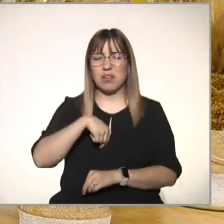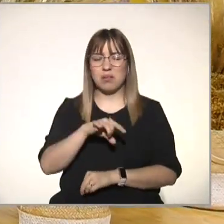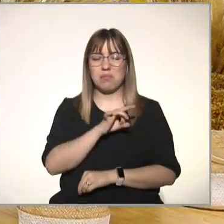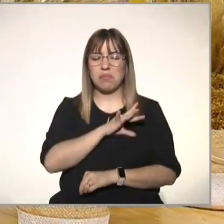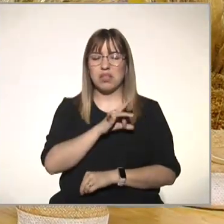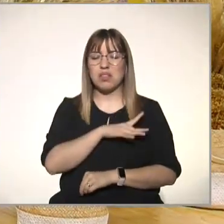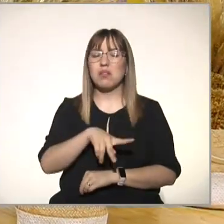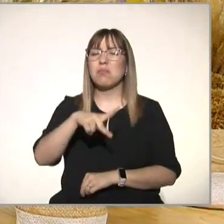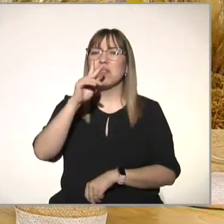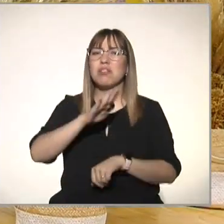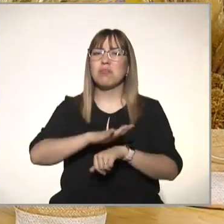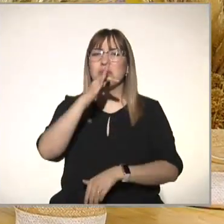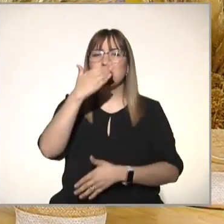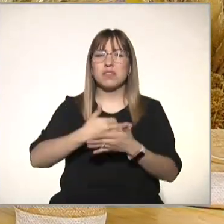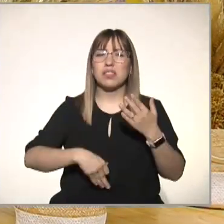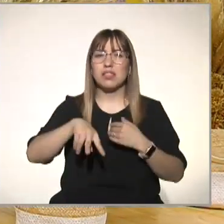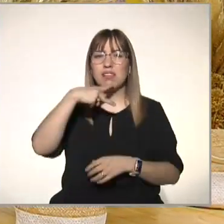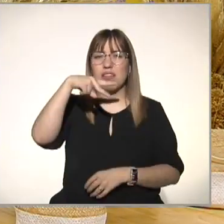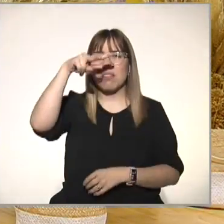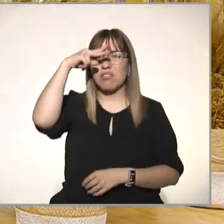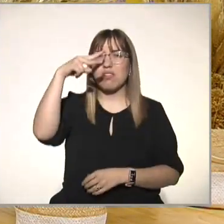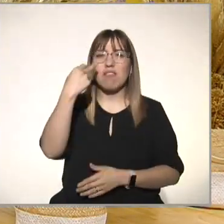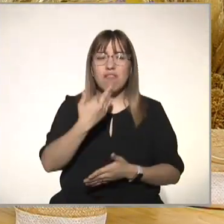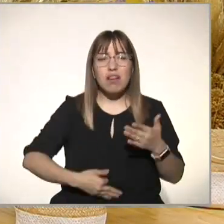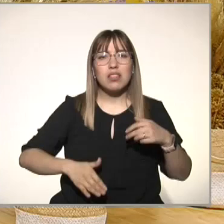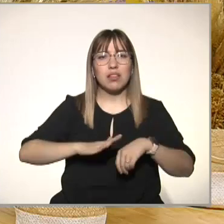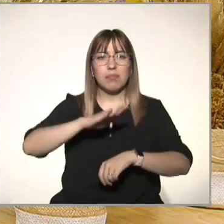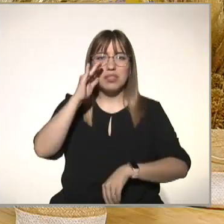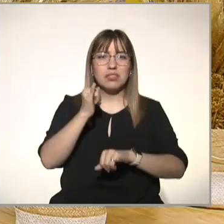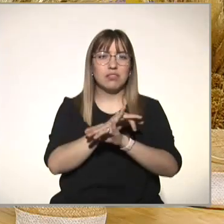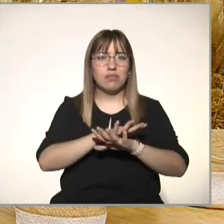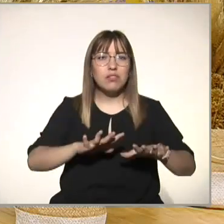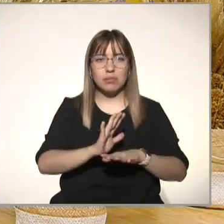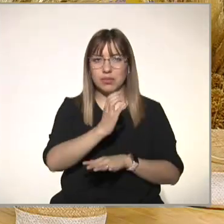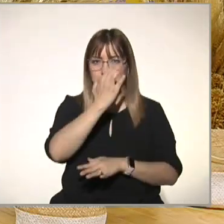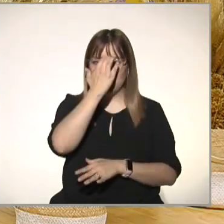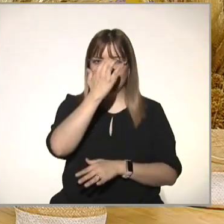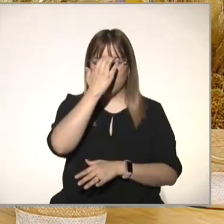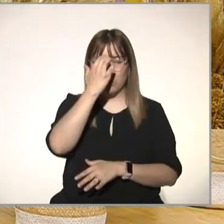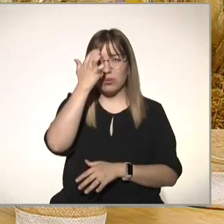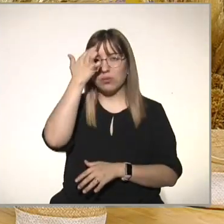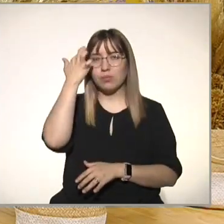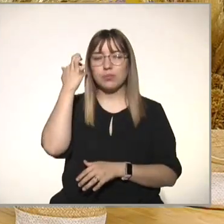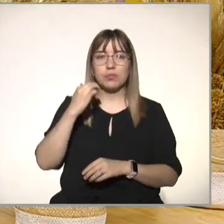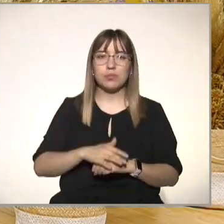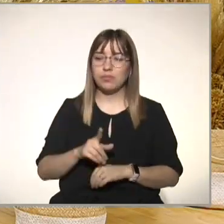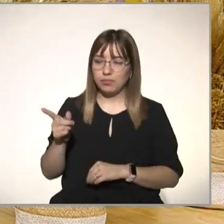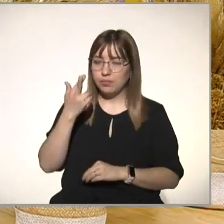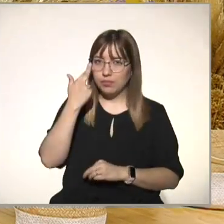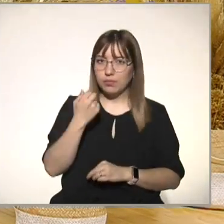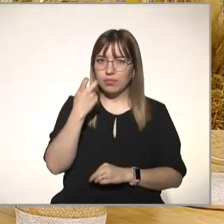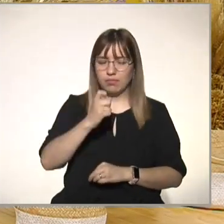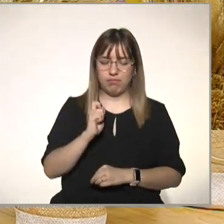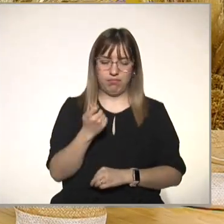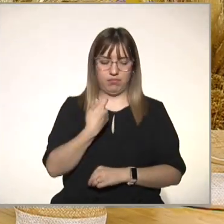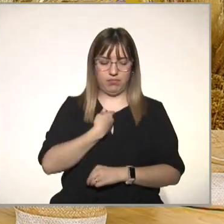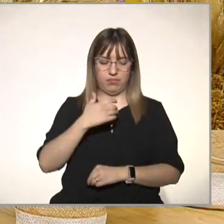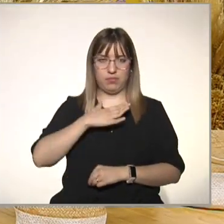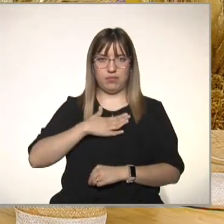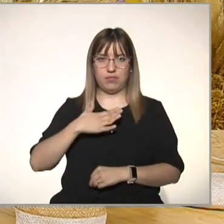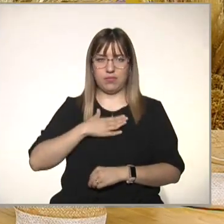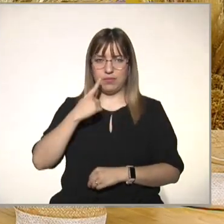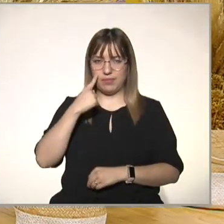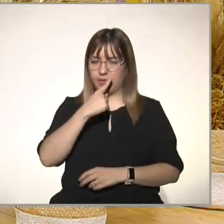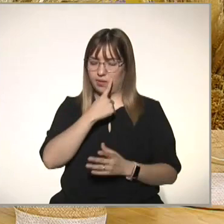ignorancia, con la falta de apertura que tenemos a informarnos sobre estos temas de diversidad sexual. Y como bien lo decías, este derecho a la identidad de género es